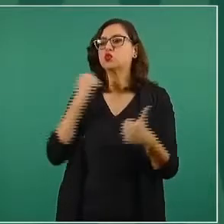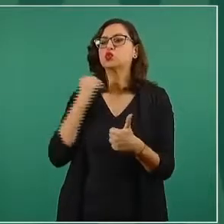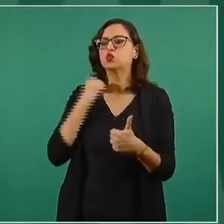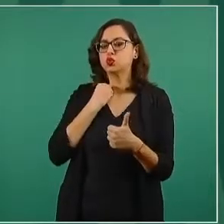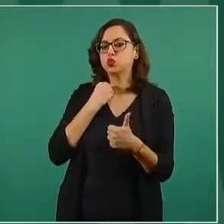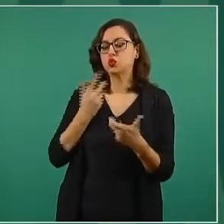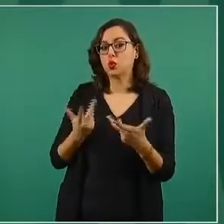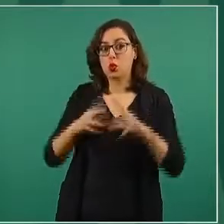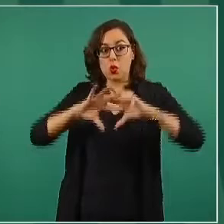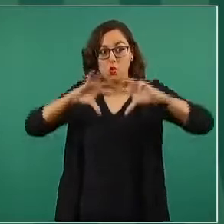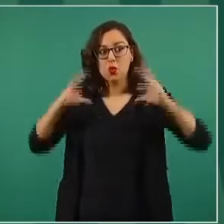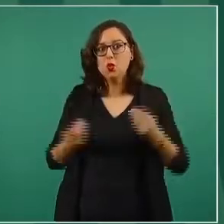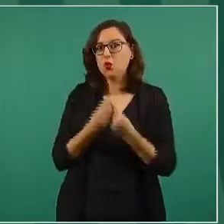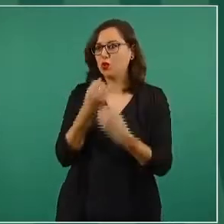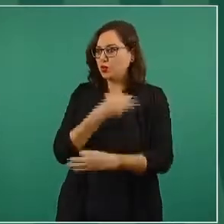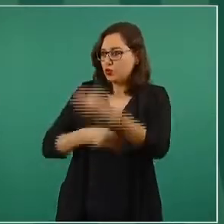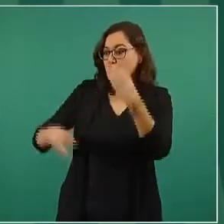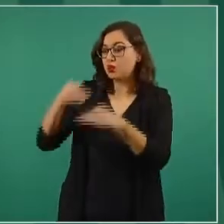todos.